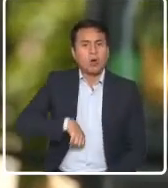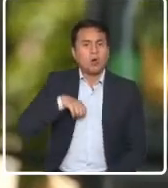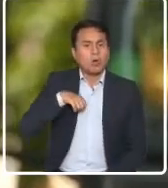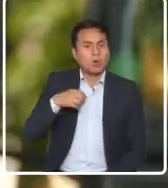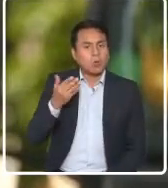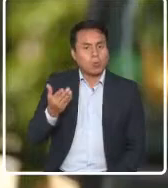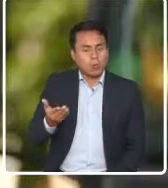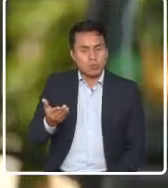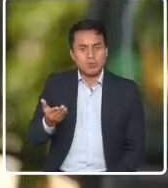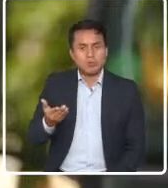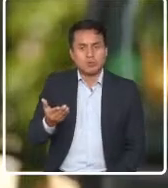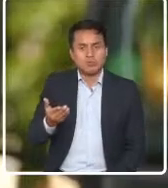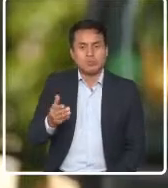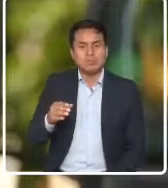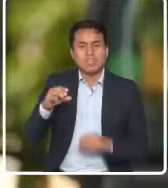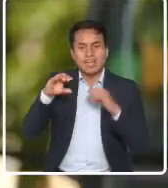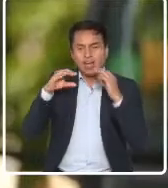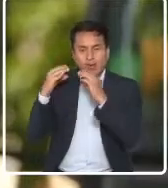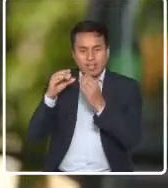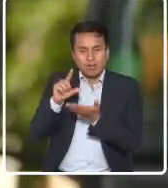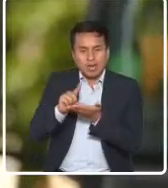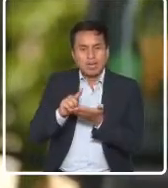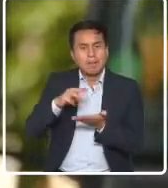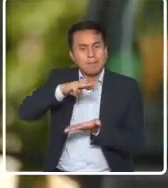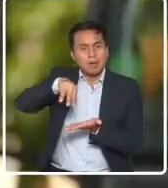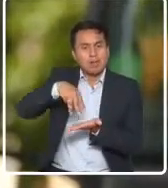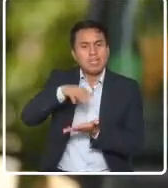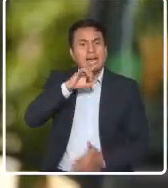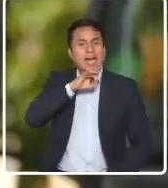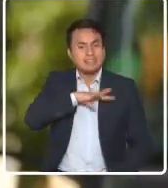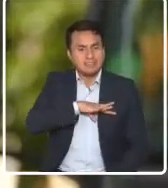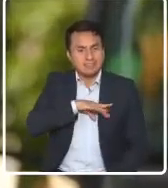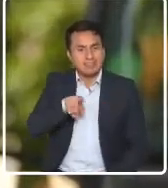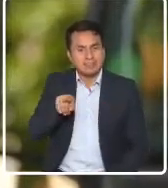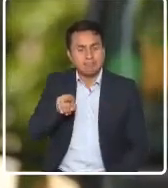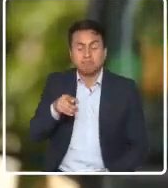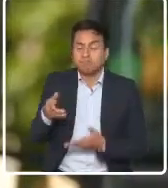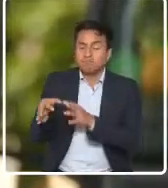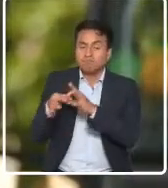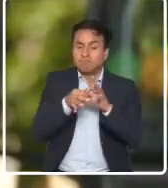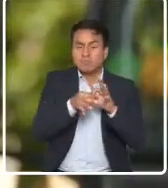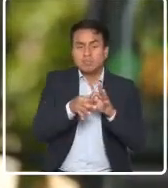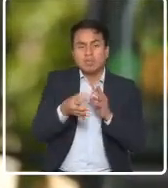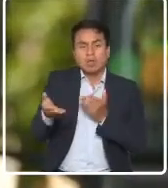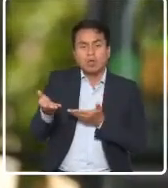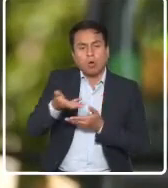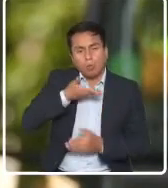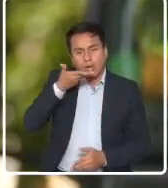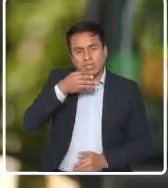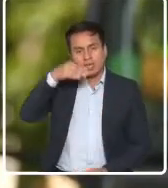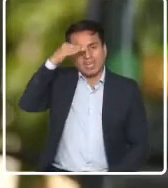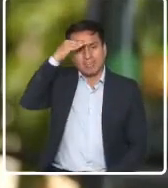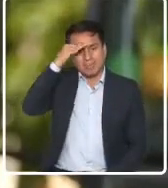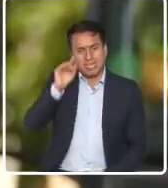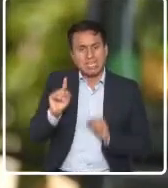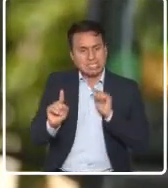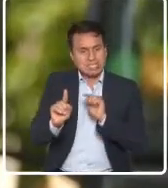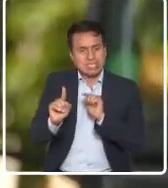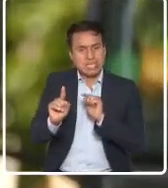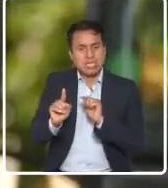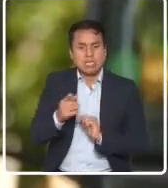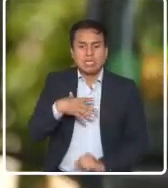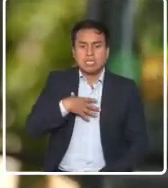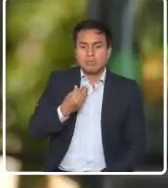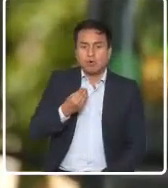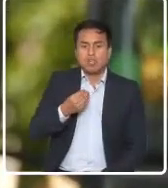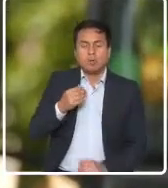orgullo para Cauquenes, para el Maule, para Chile, por compartir con nosotros tu experiencia, tus